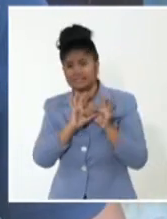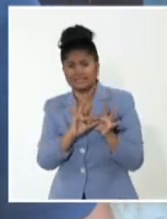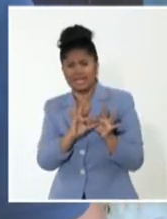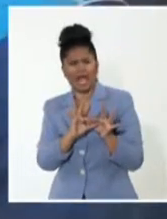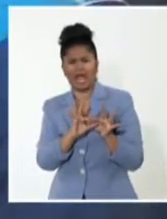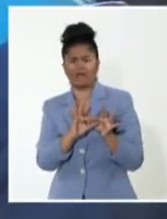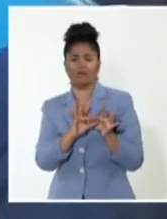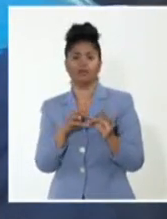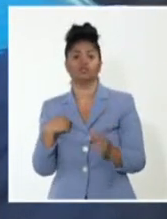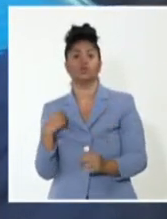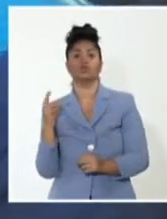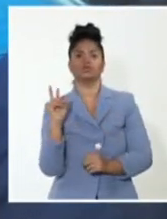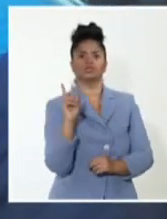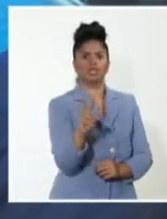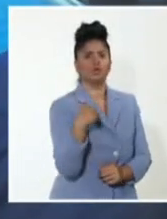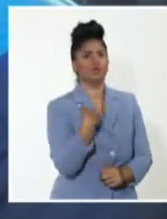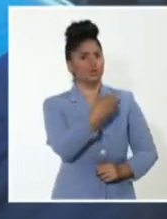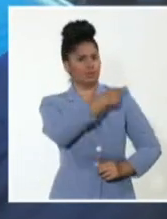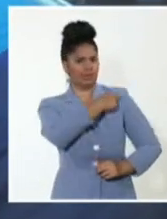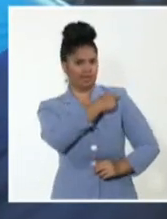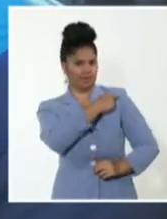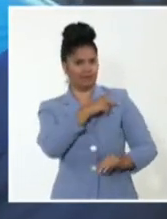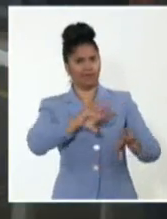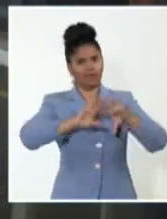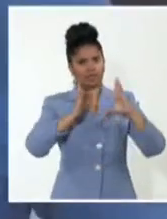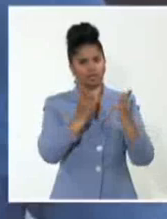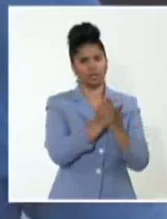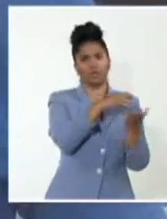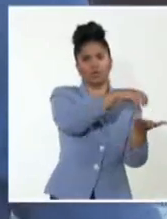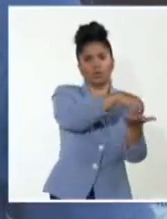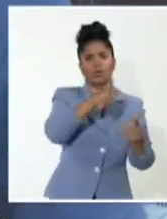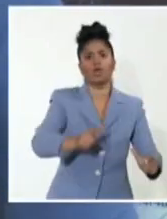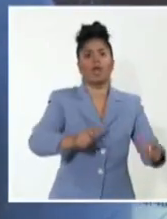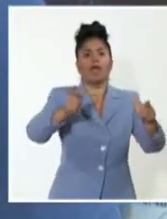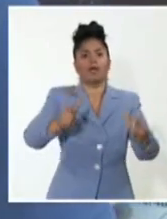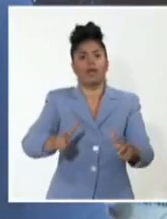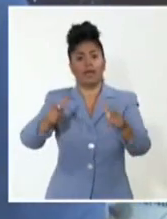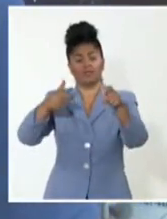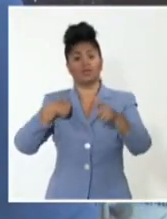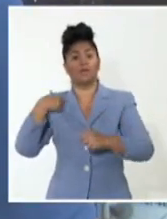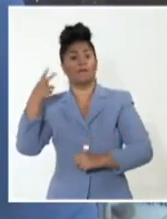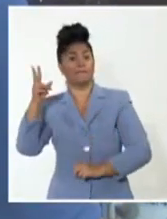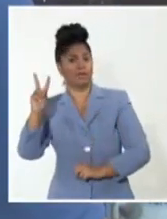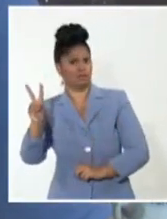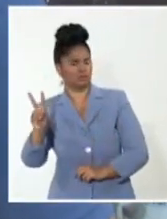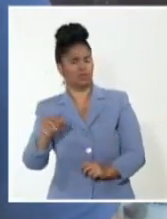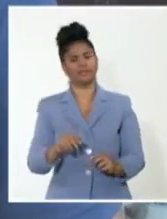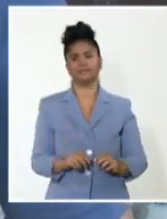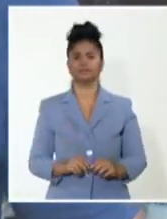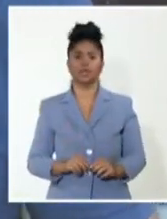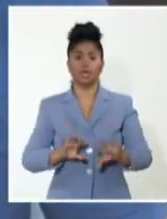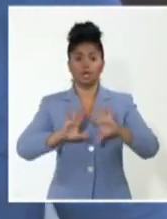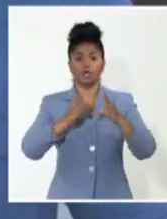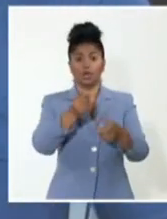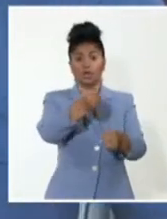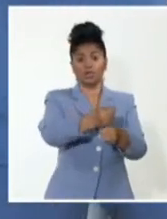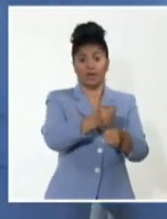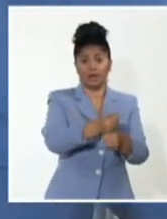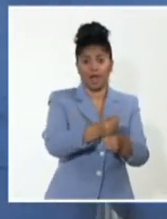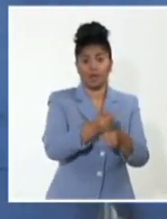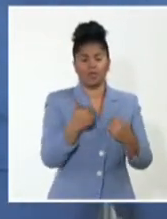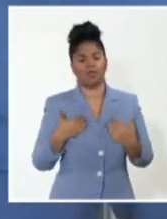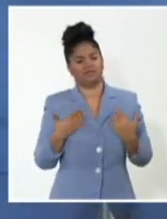desempeñé como jefe de todas las plantas de transformadores de distribución. Todo trabajo, cuando se hace con amor, implica un